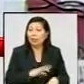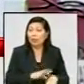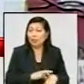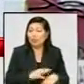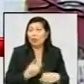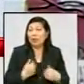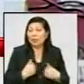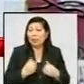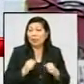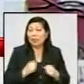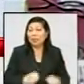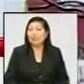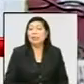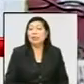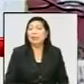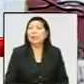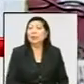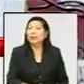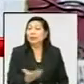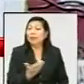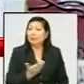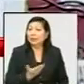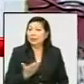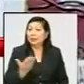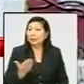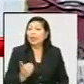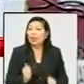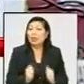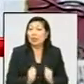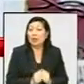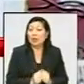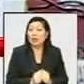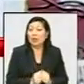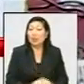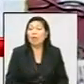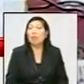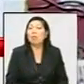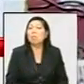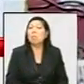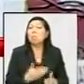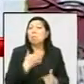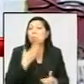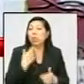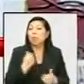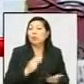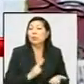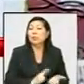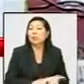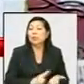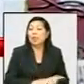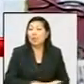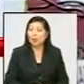merecen recibir con calidad, eficacia y seguridad.